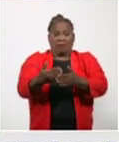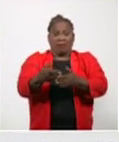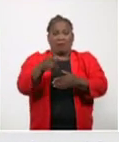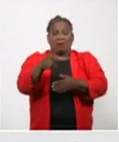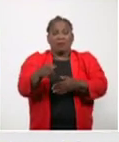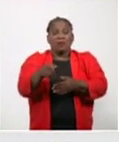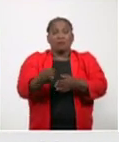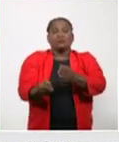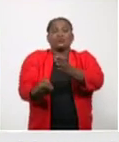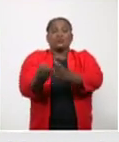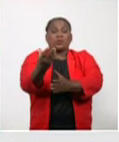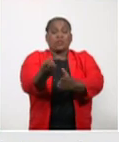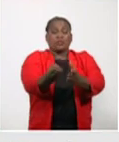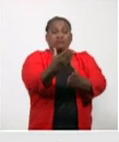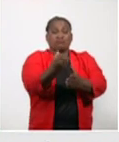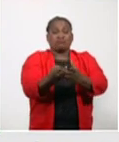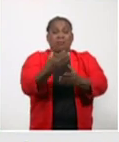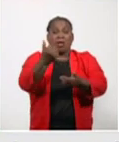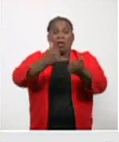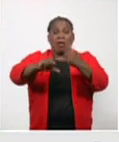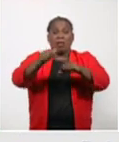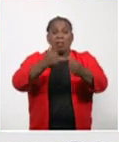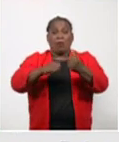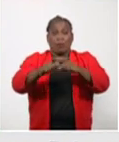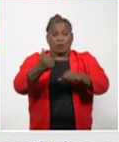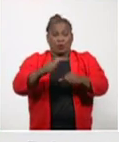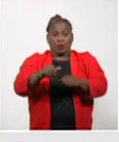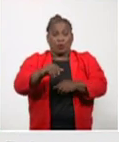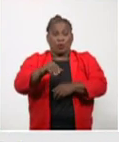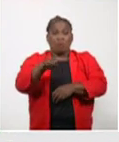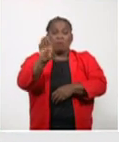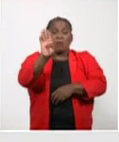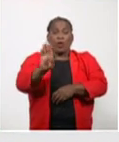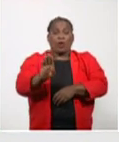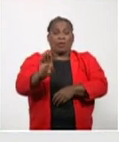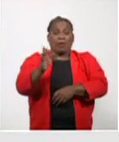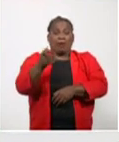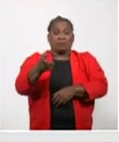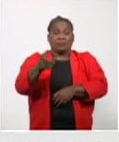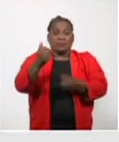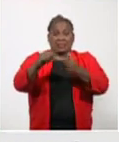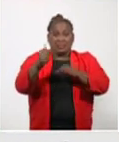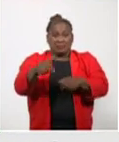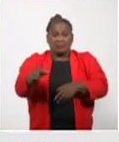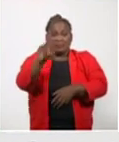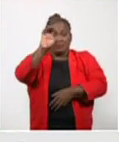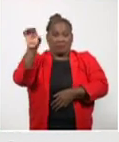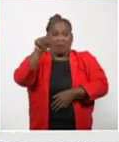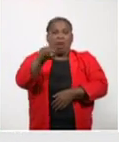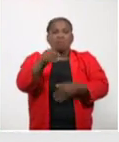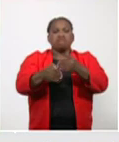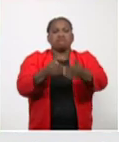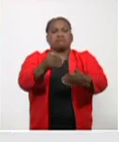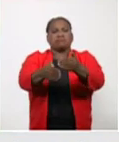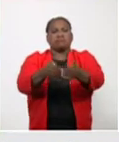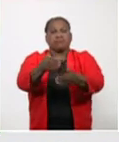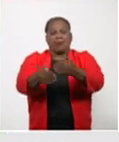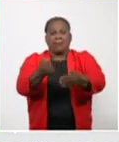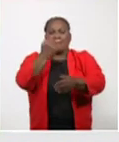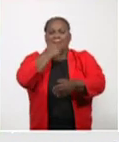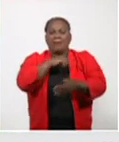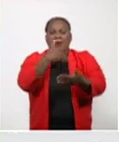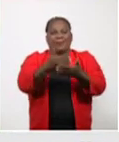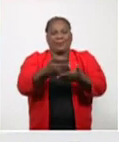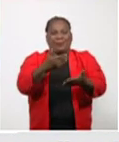sigamos incrementando el número de laboratorios, pues se procesarán más muestras. Y